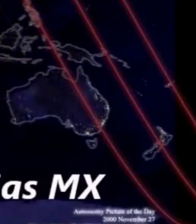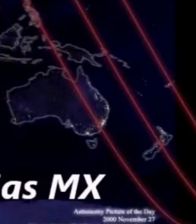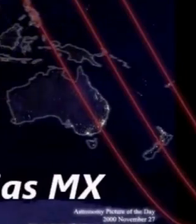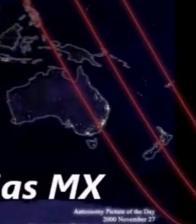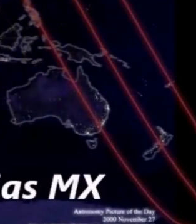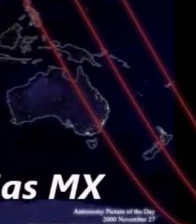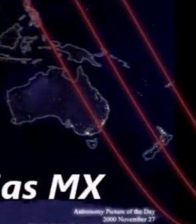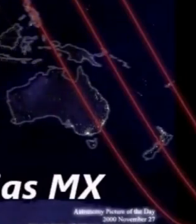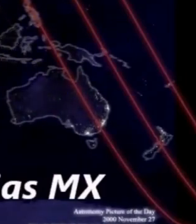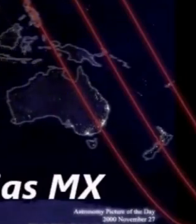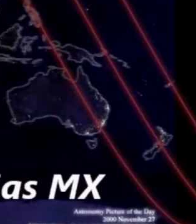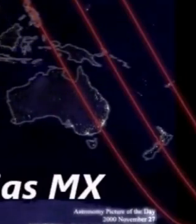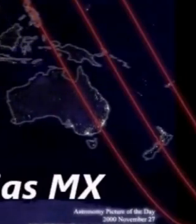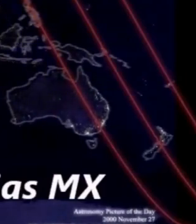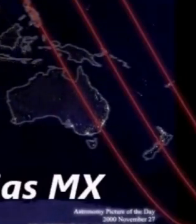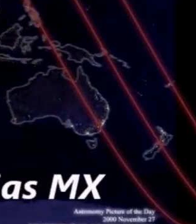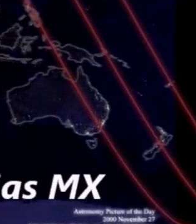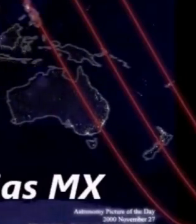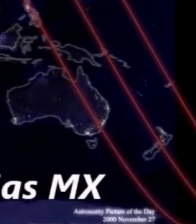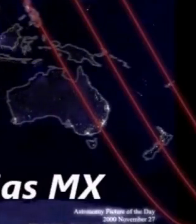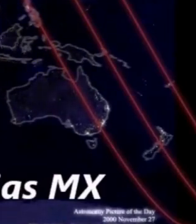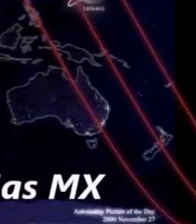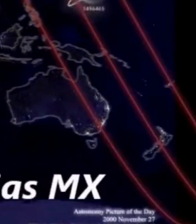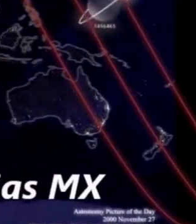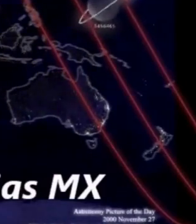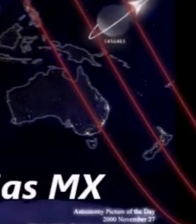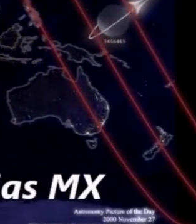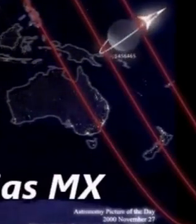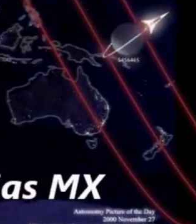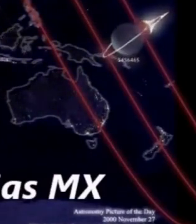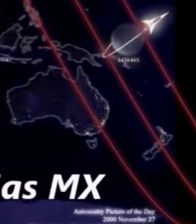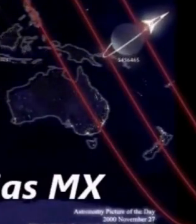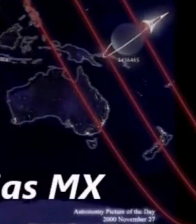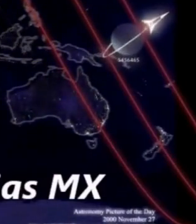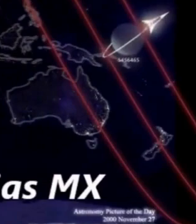Hidalgo Noticias MX, la información en constante movimiento.